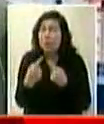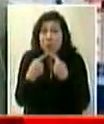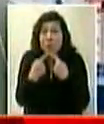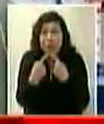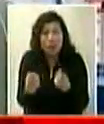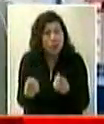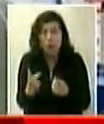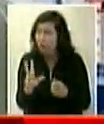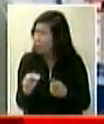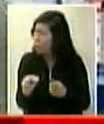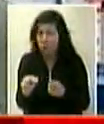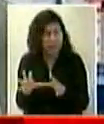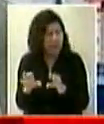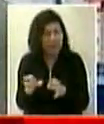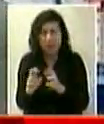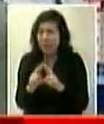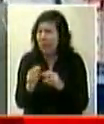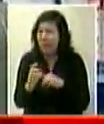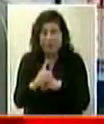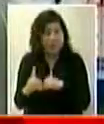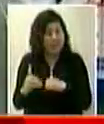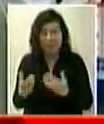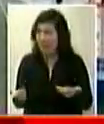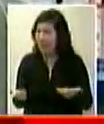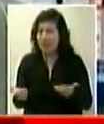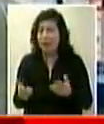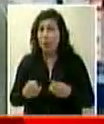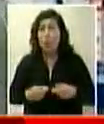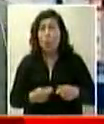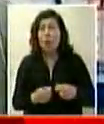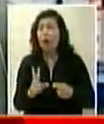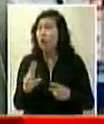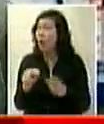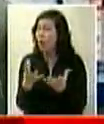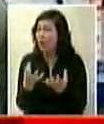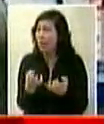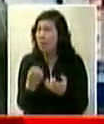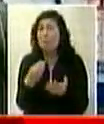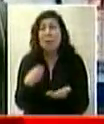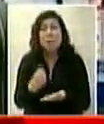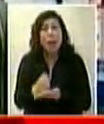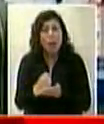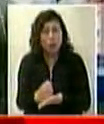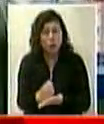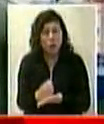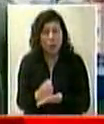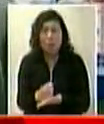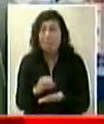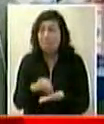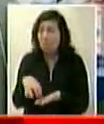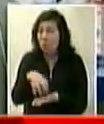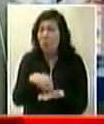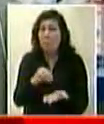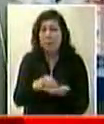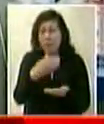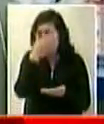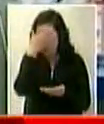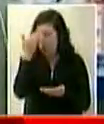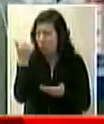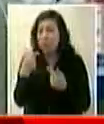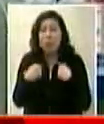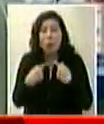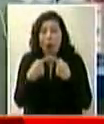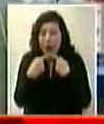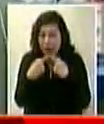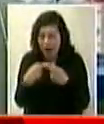aviso. No están queriendo una sesión descentralizada en Huancavelica y no están queriendo mayor atención a los pueblos más olvidados.